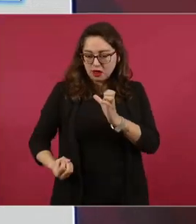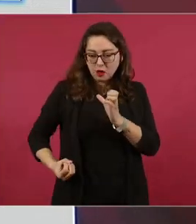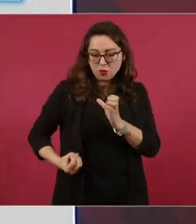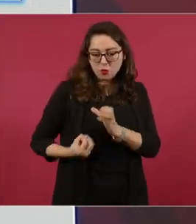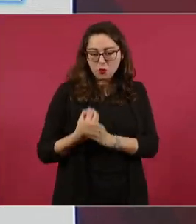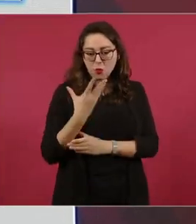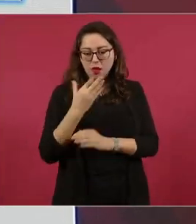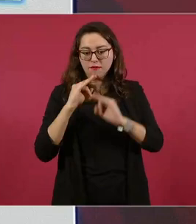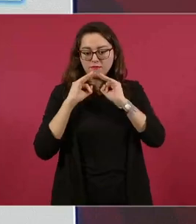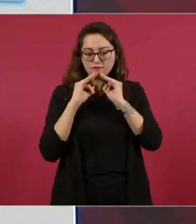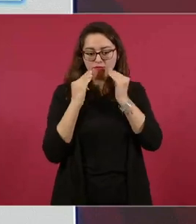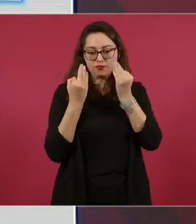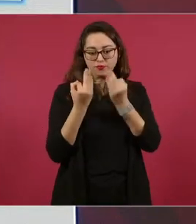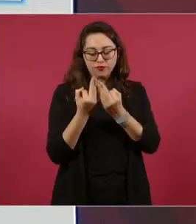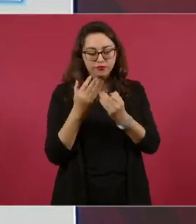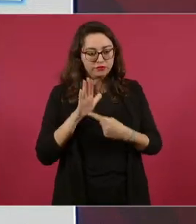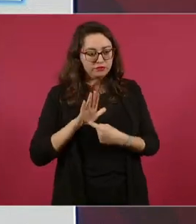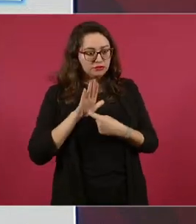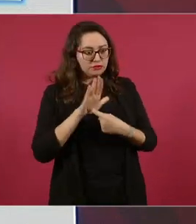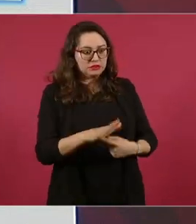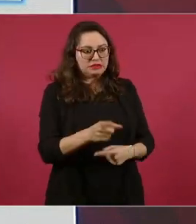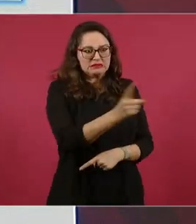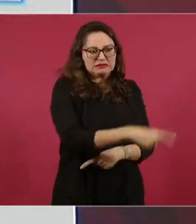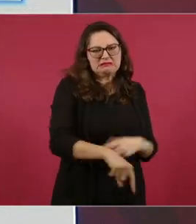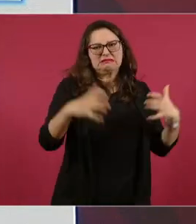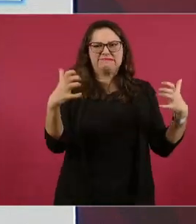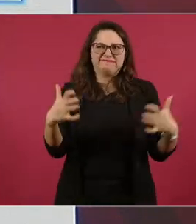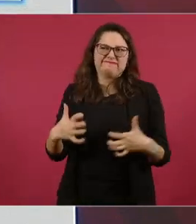de una política.